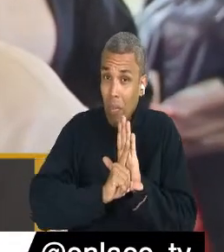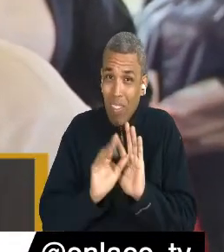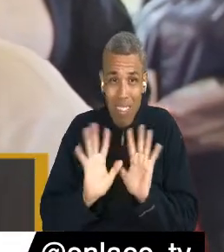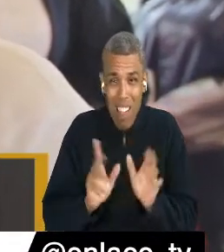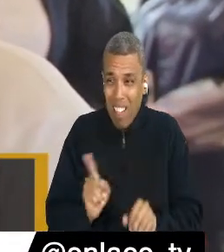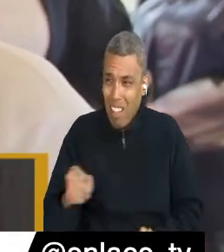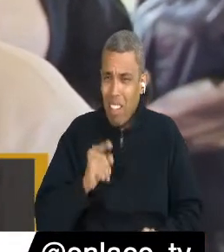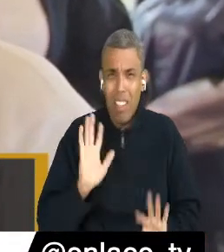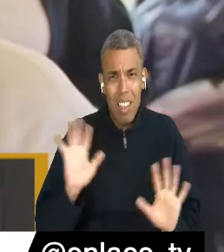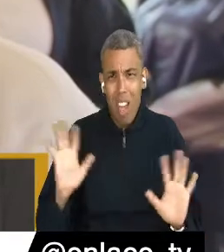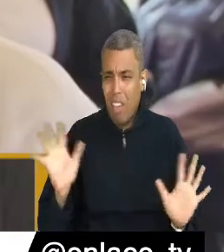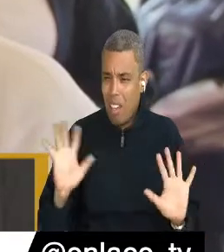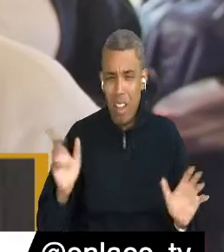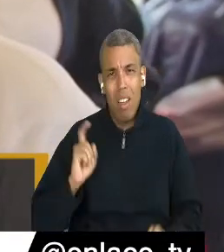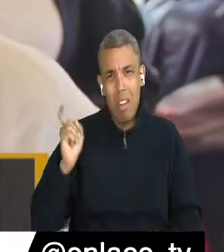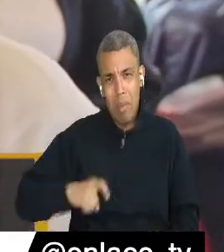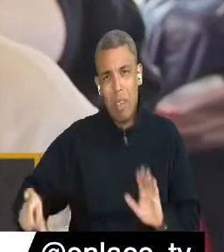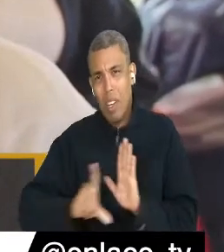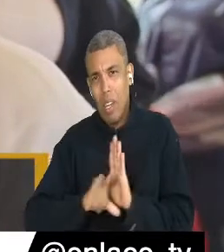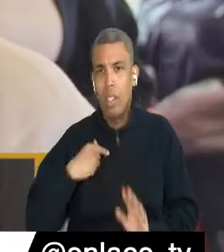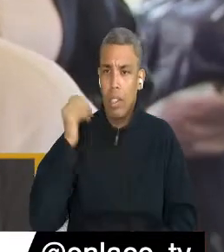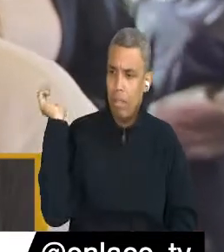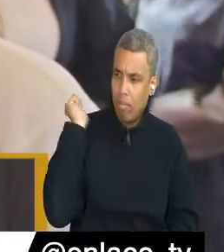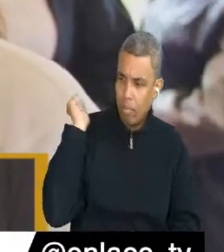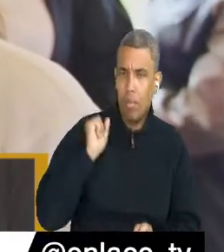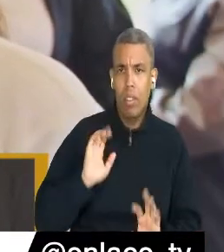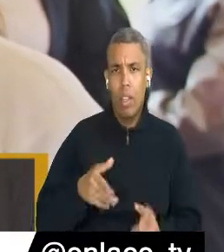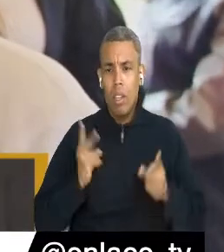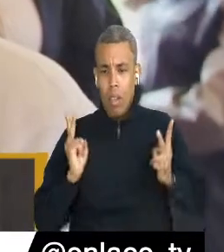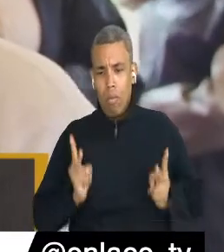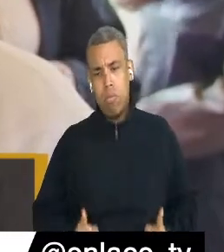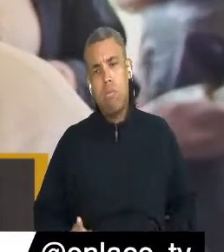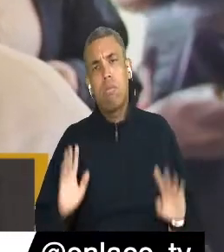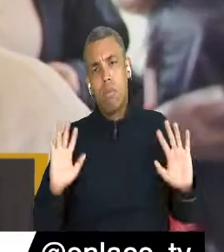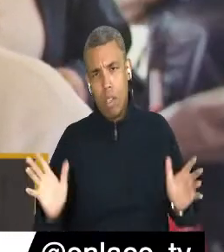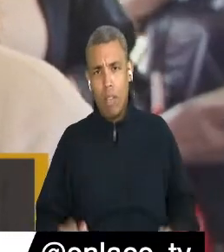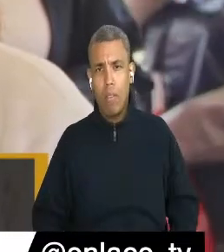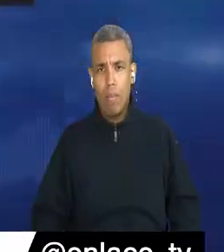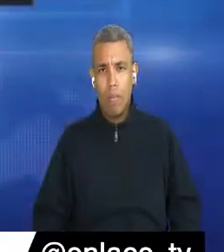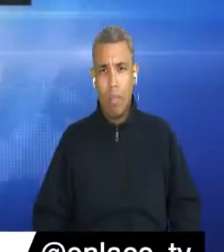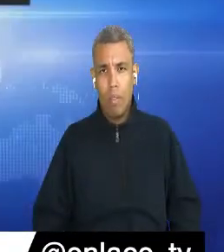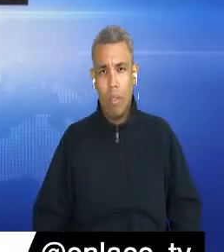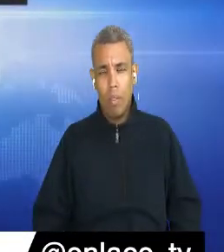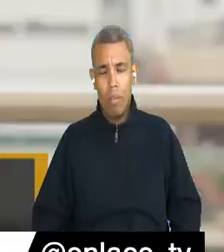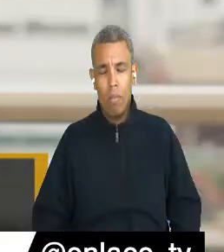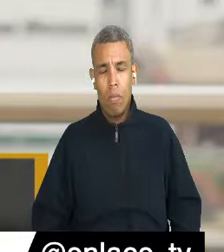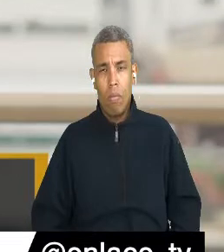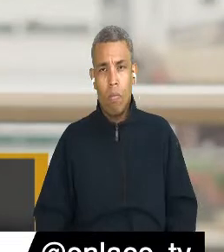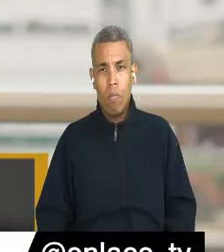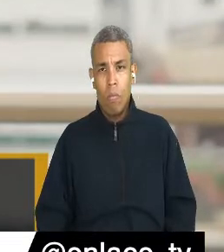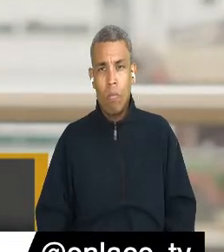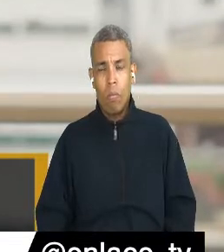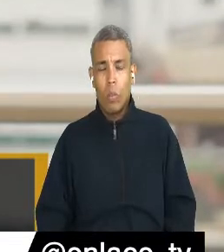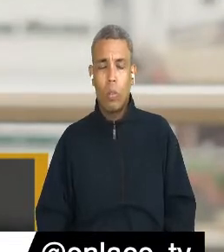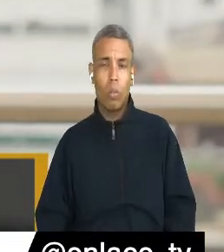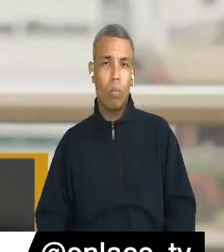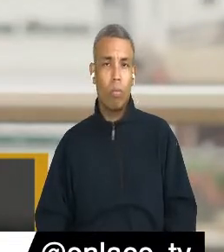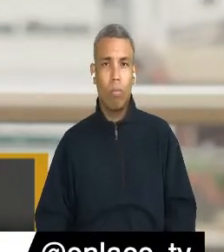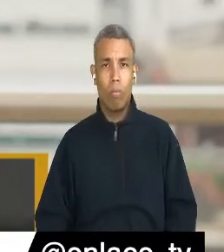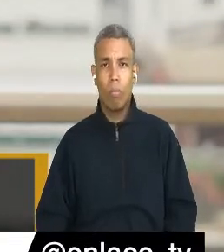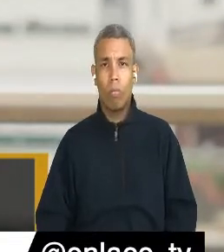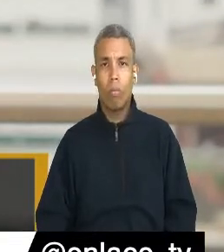persona su derecho, el derecho a la pensión, el derecho al descanso, a ir a mitigar su dolor. Y es que alrededor de